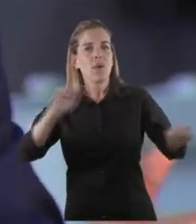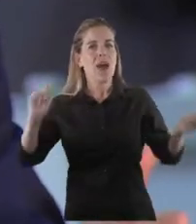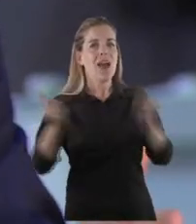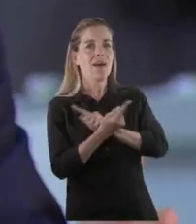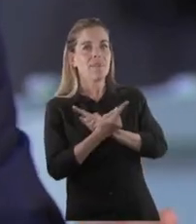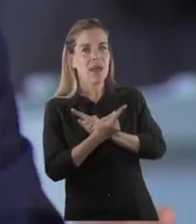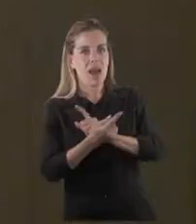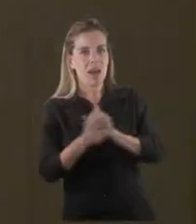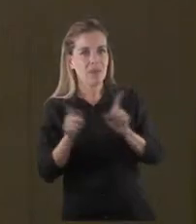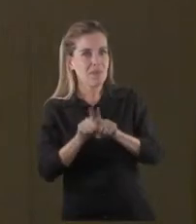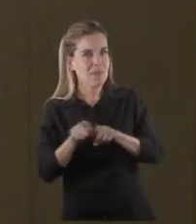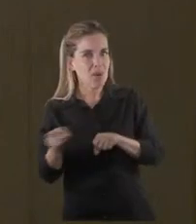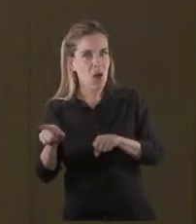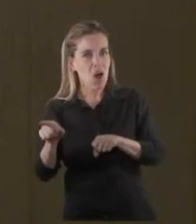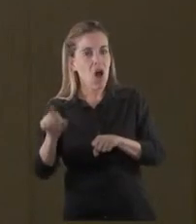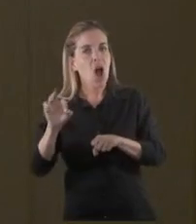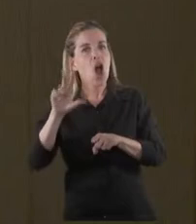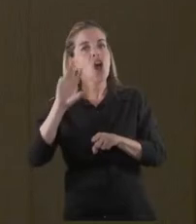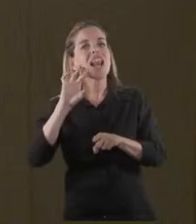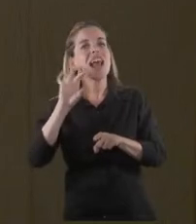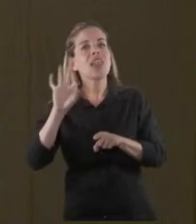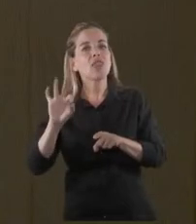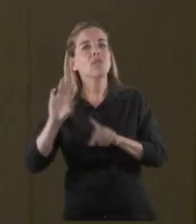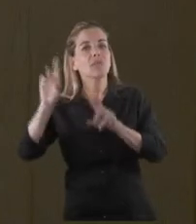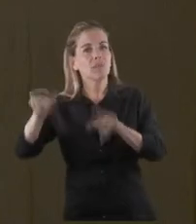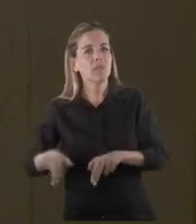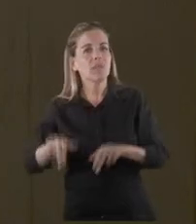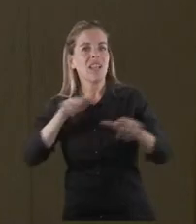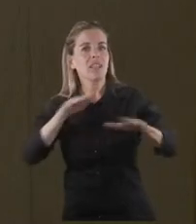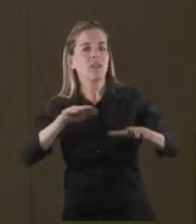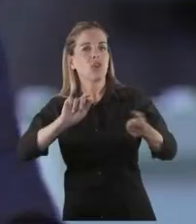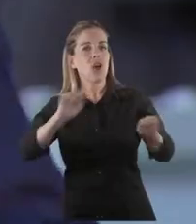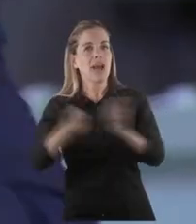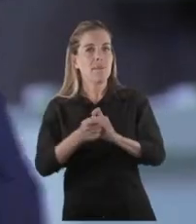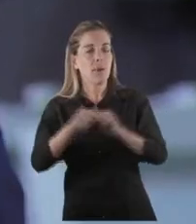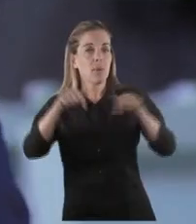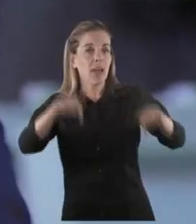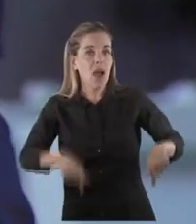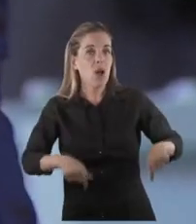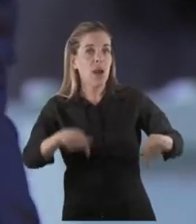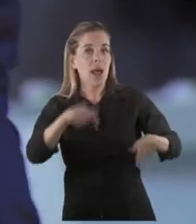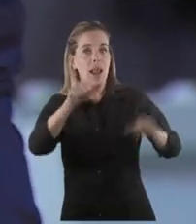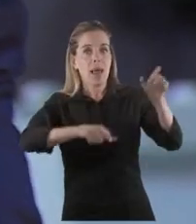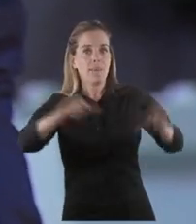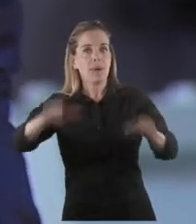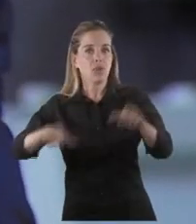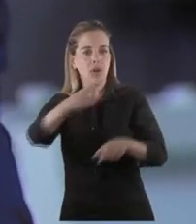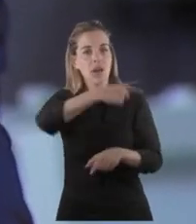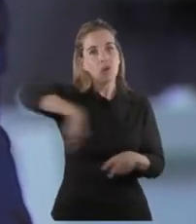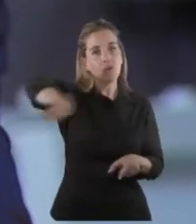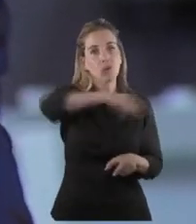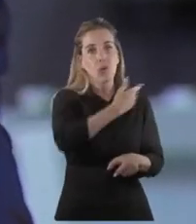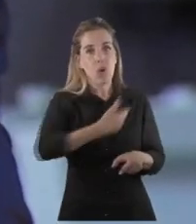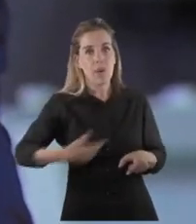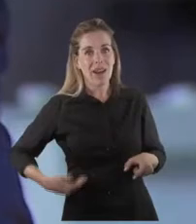cambió. Eso cambió. Porque quienes gobernamos en la Argentina creemos